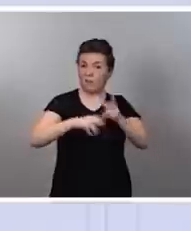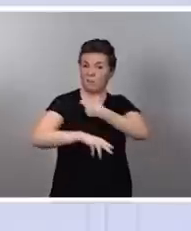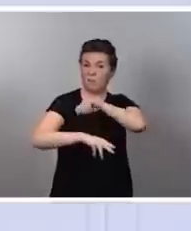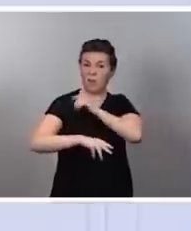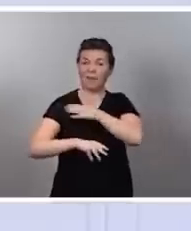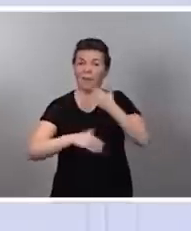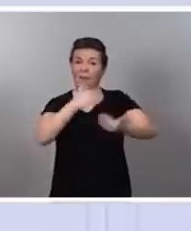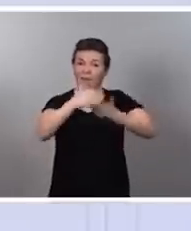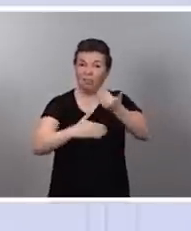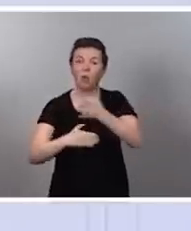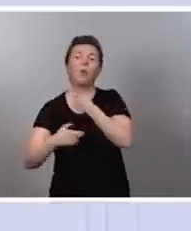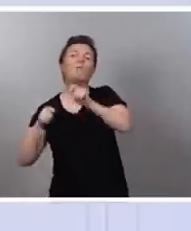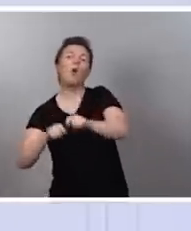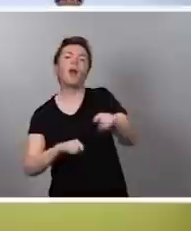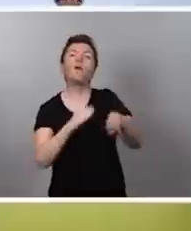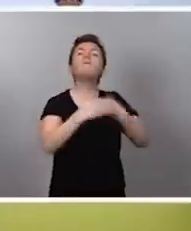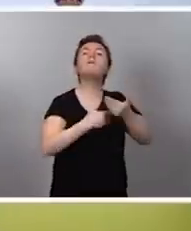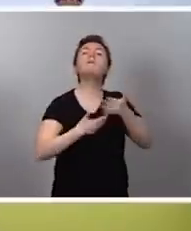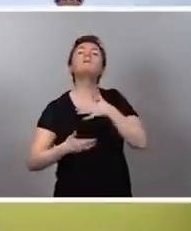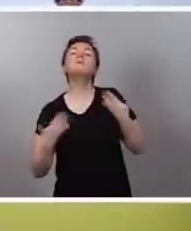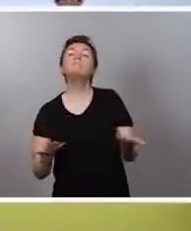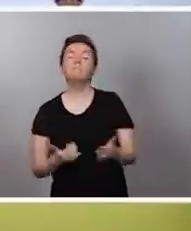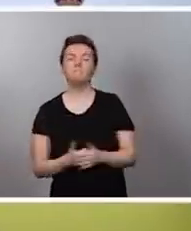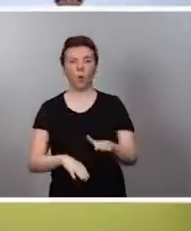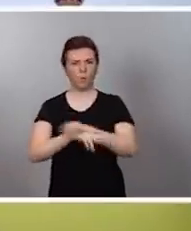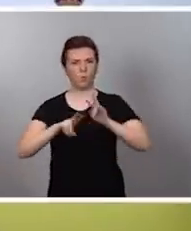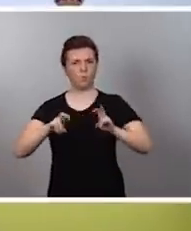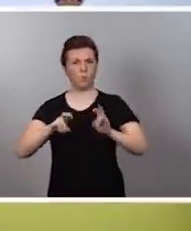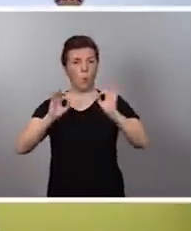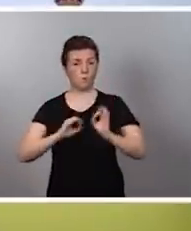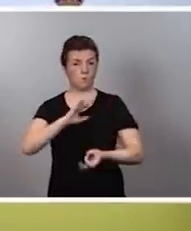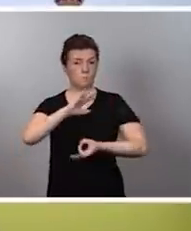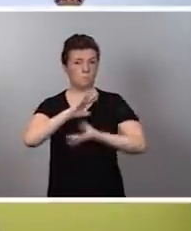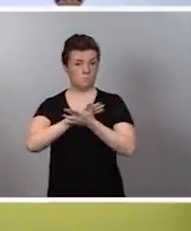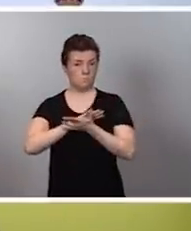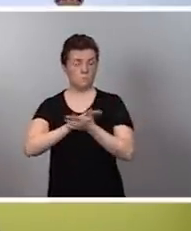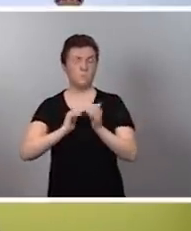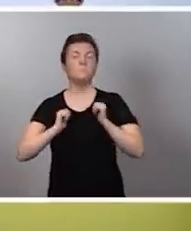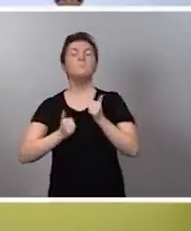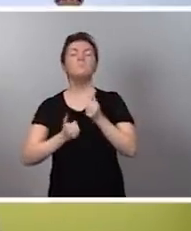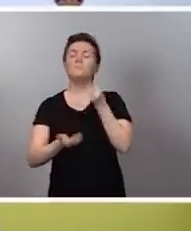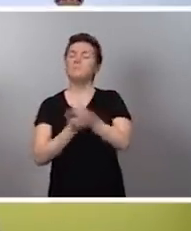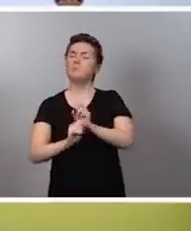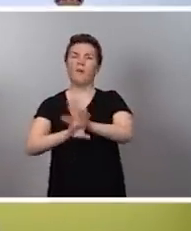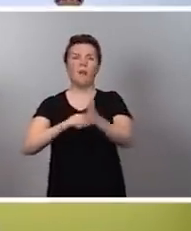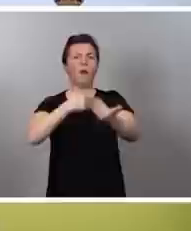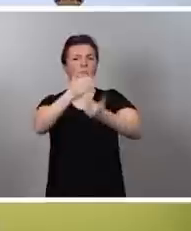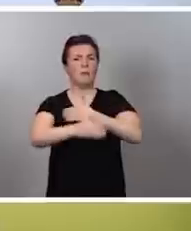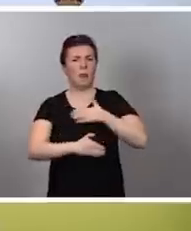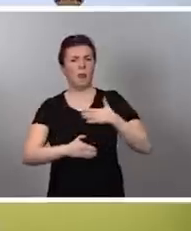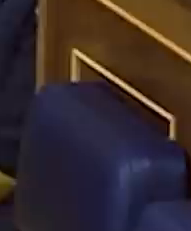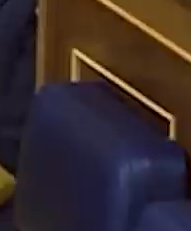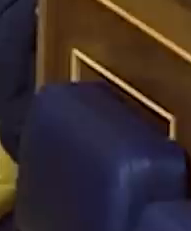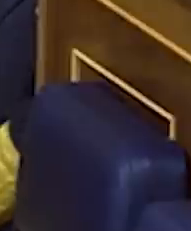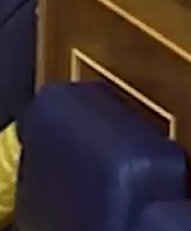mejor gestionados y funcionan de maravilla para darle privilegios a territorios que en estos momentos vuelven a plantear o a gobernantes que vuelven a plantear un golpe